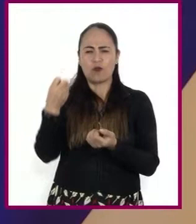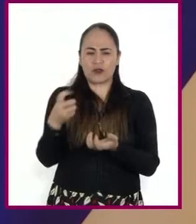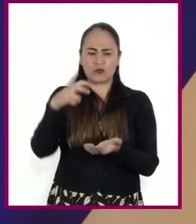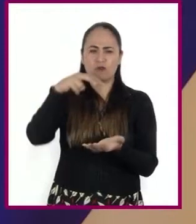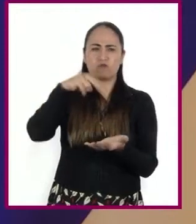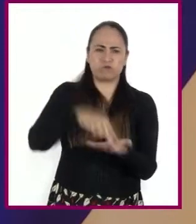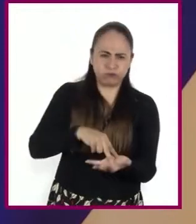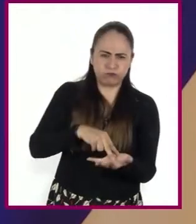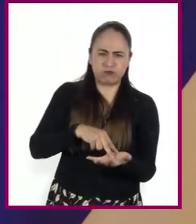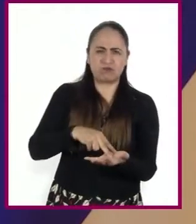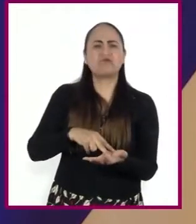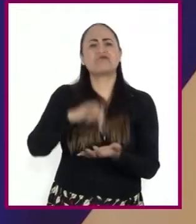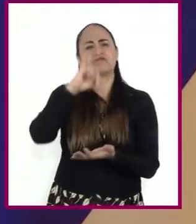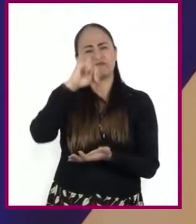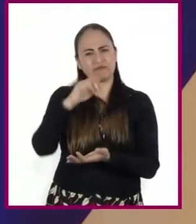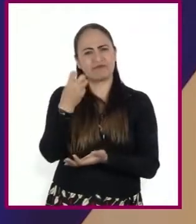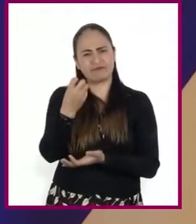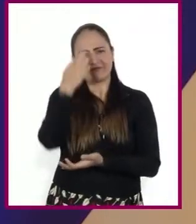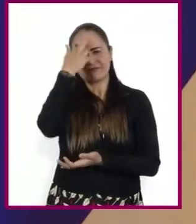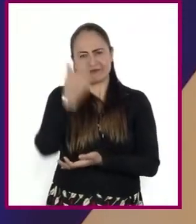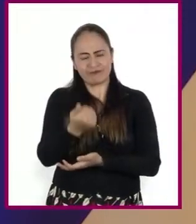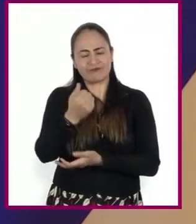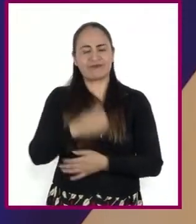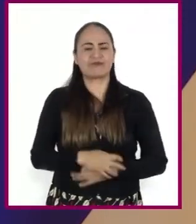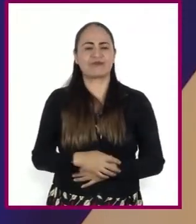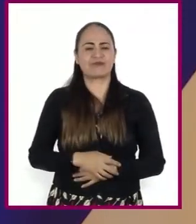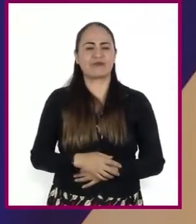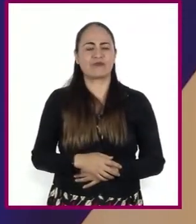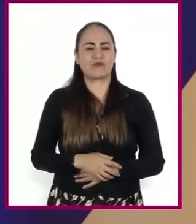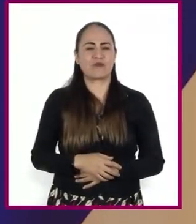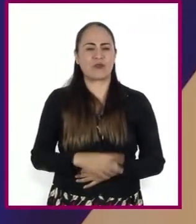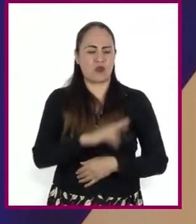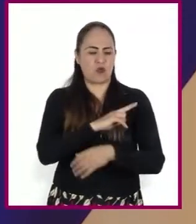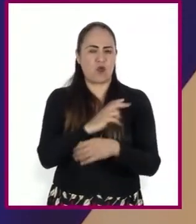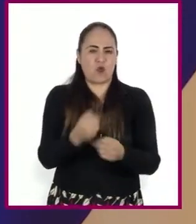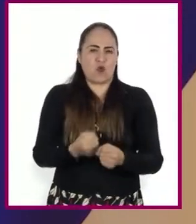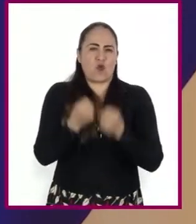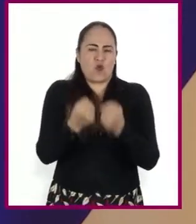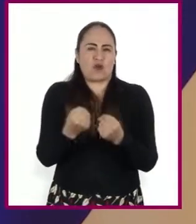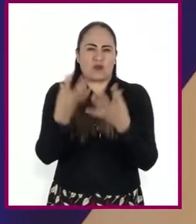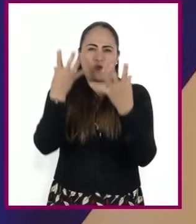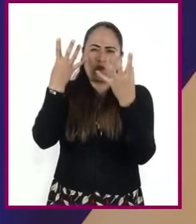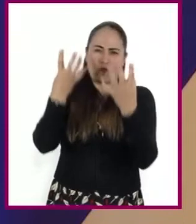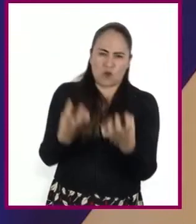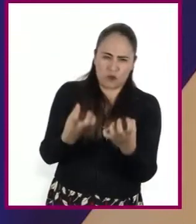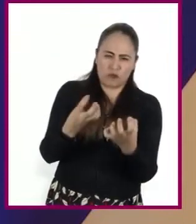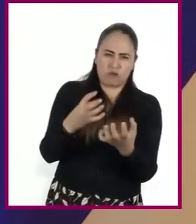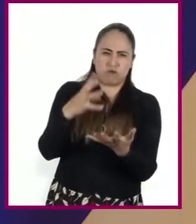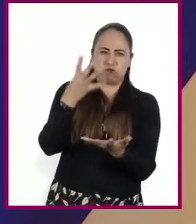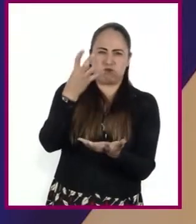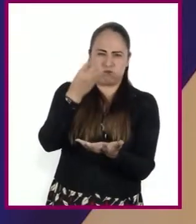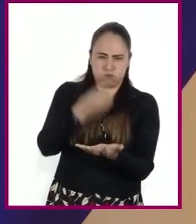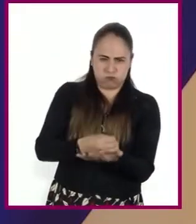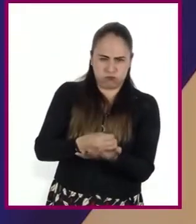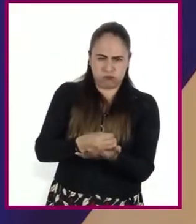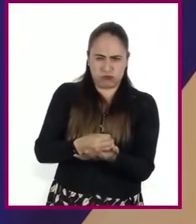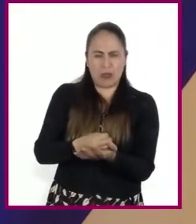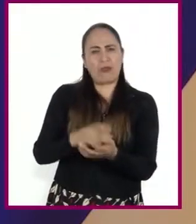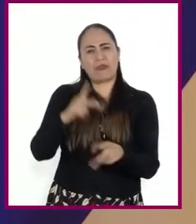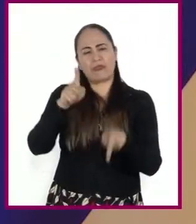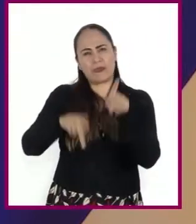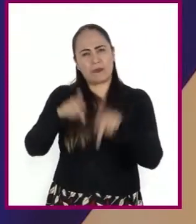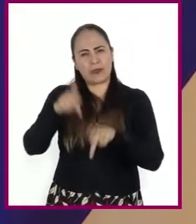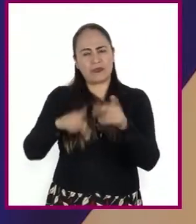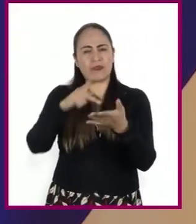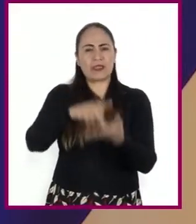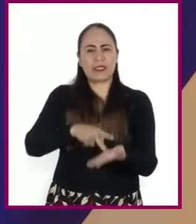mutuamente. Tienes razón. La fuerza de atracción depende de la masa del objeto y de la distancia a la que se